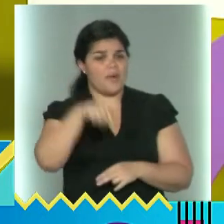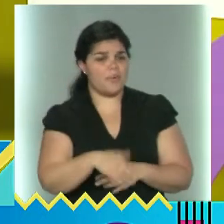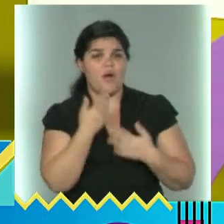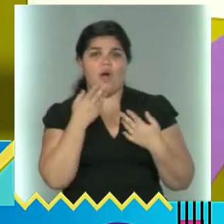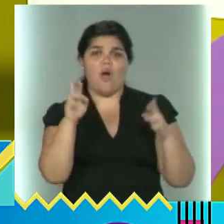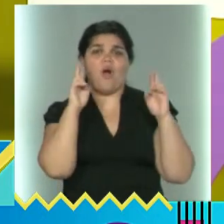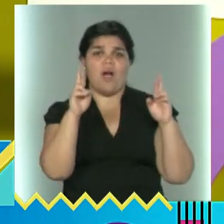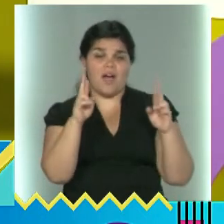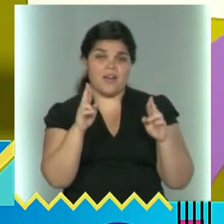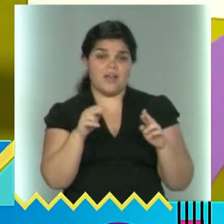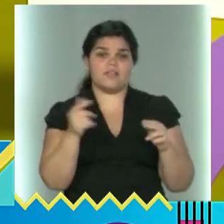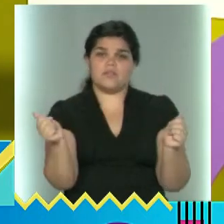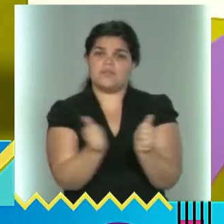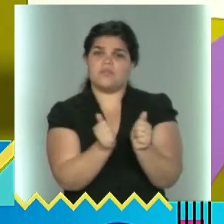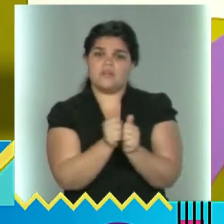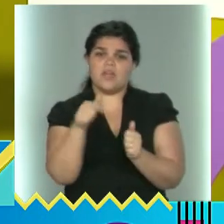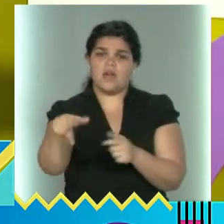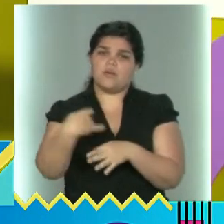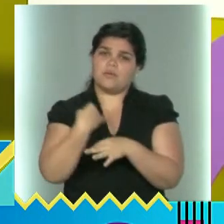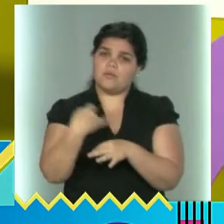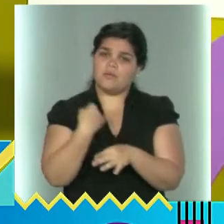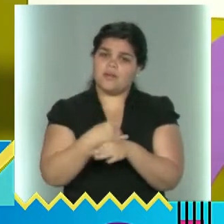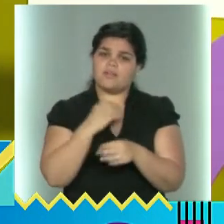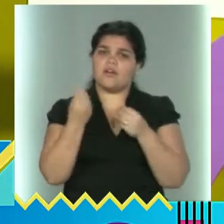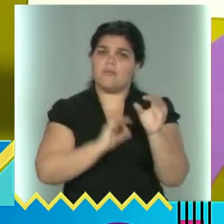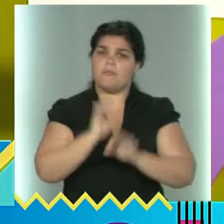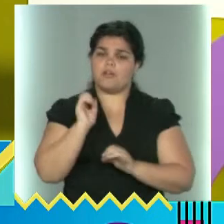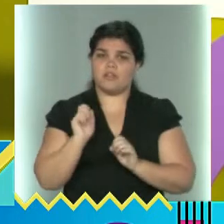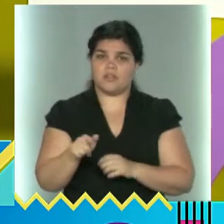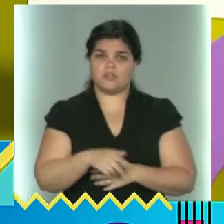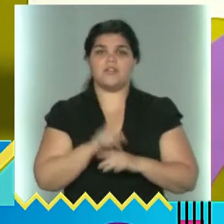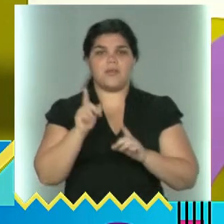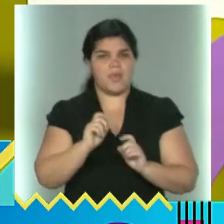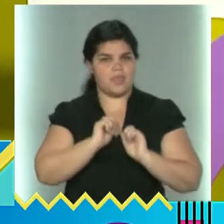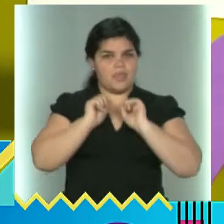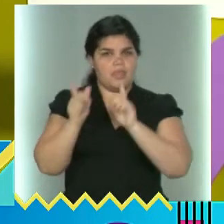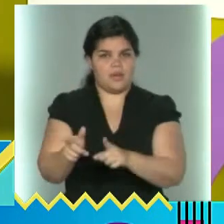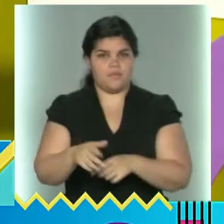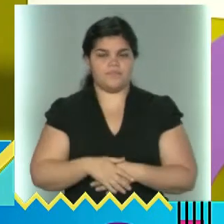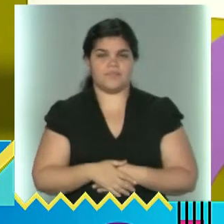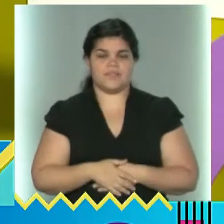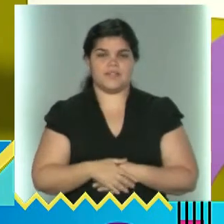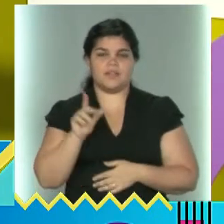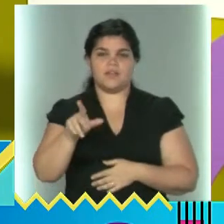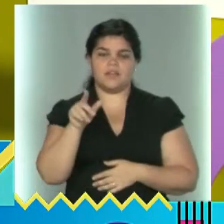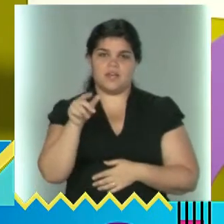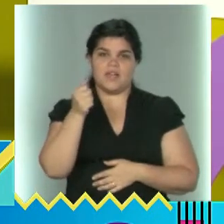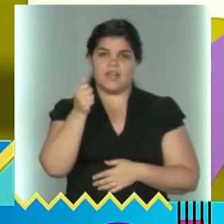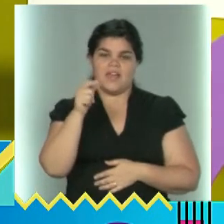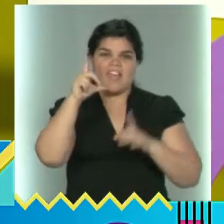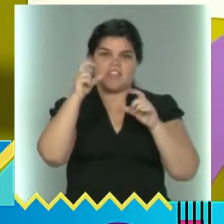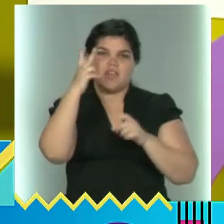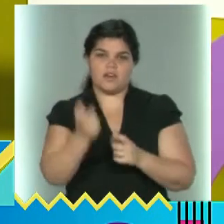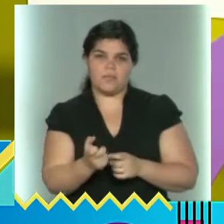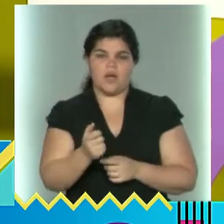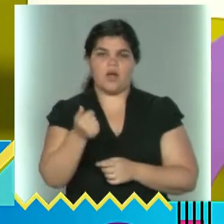también juntarnos para que nos puedas seguir contando cómo sigue este proyecto. Y de paso, te paso yo el chivo. Su Instagram es @Joaquín